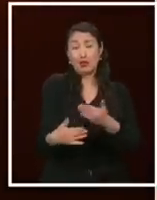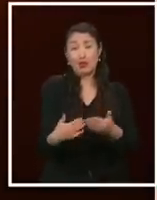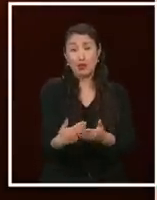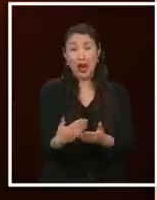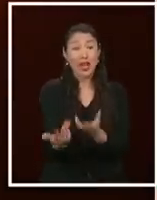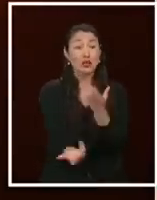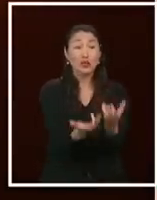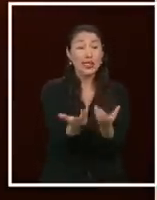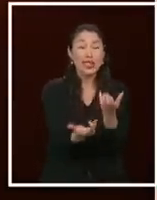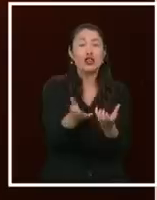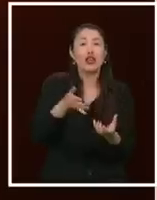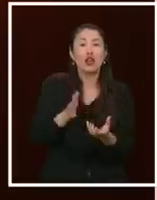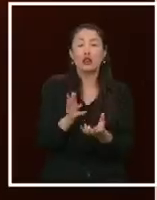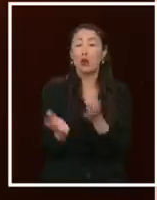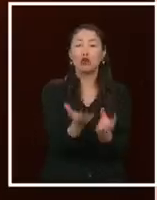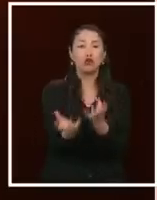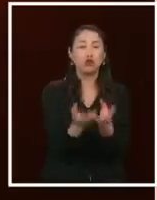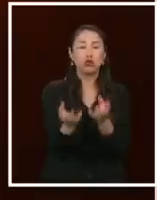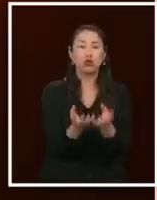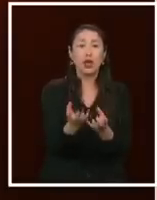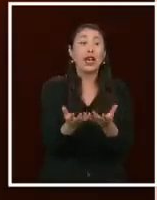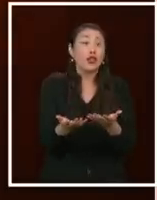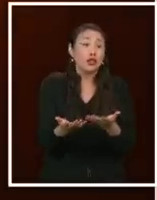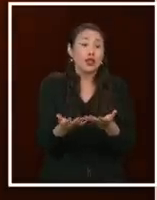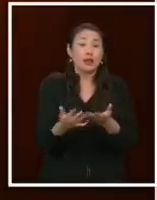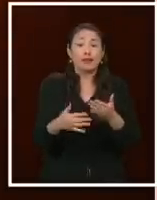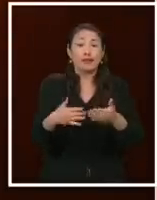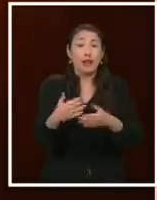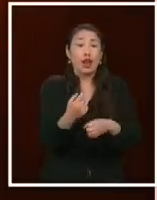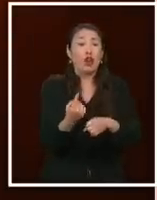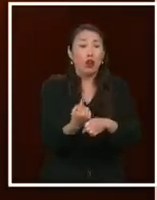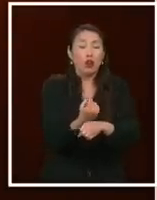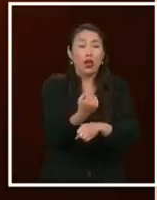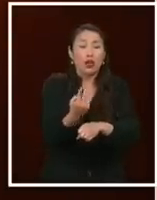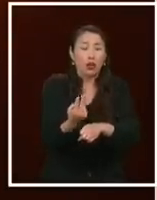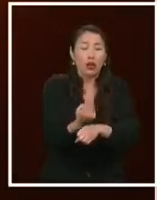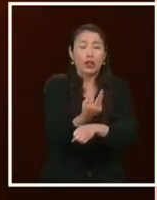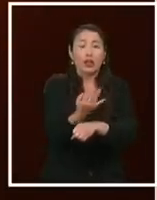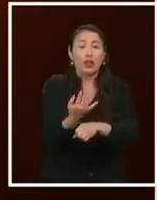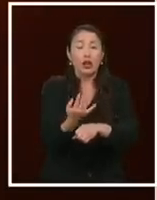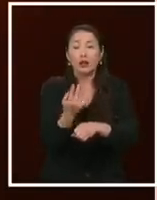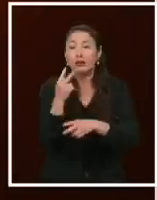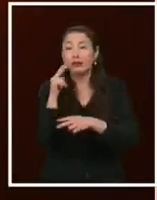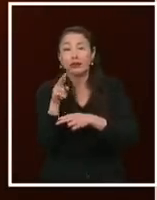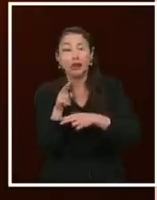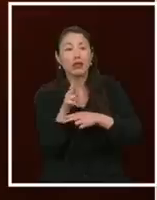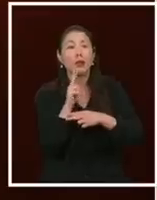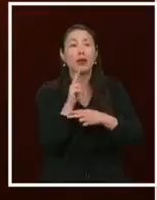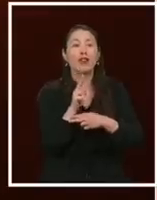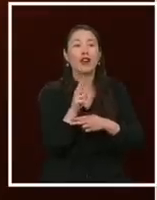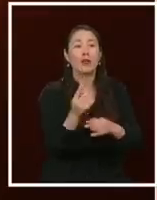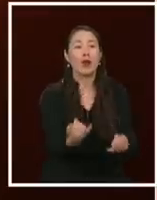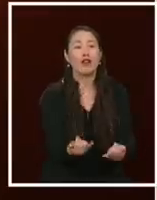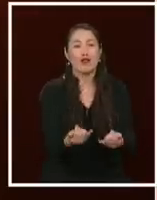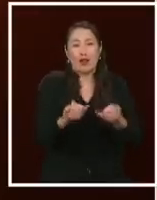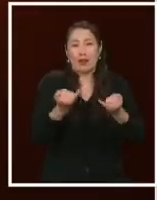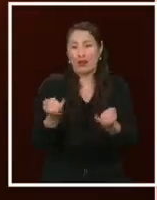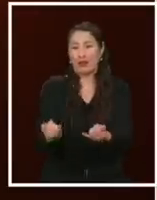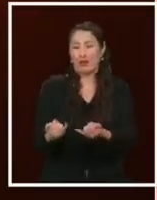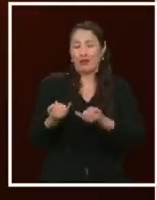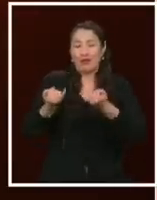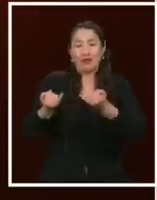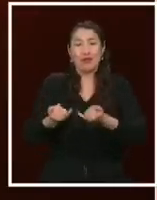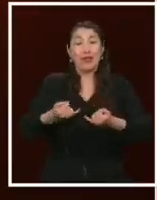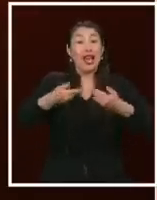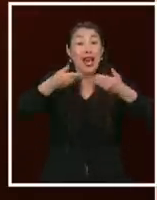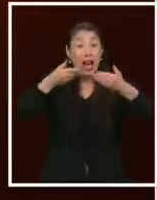está activo aún, por tanto, en la medida que vayan pasando las horas también vamos a poder tener el levantamiento de mayor información. En este